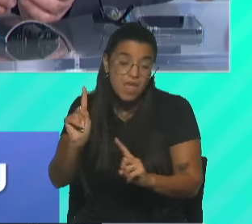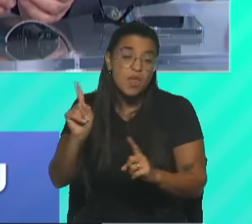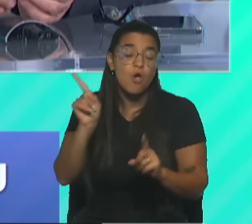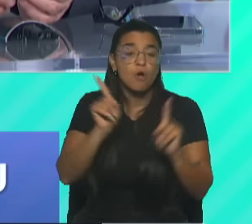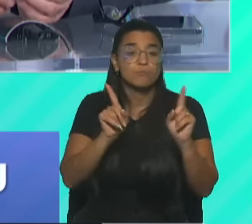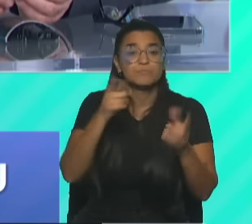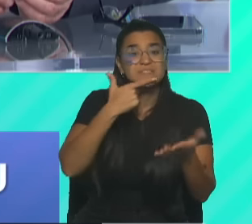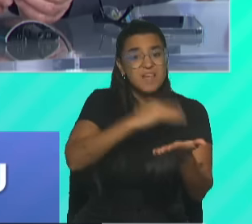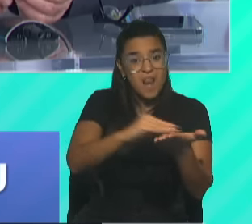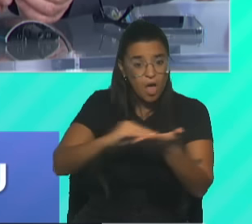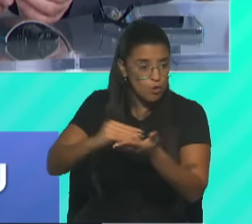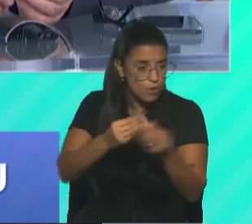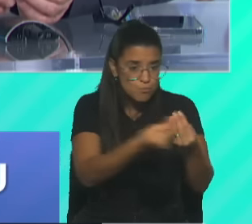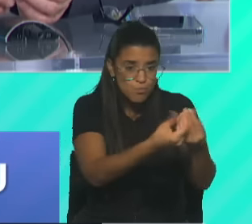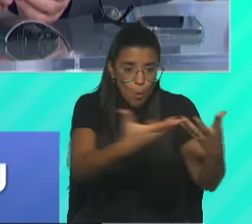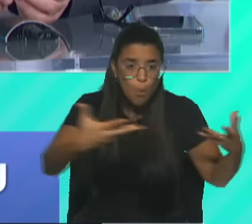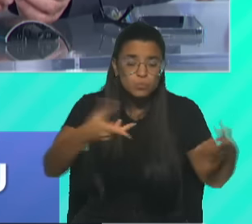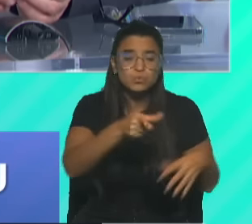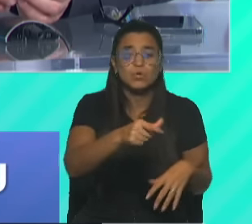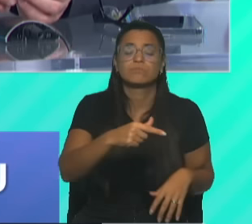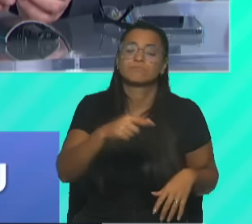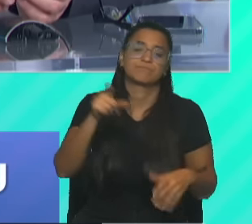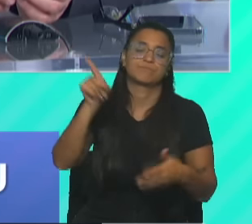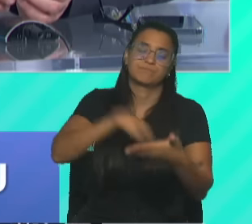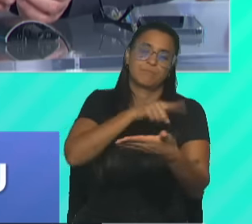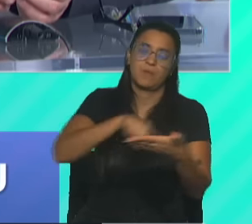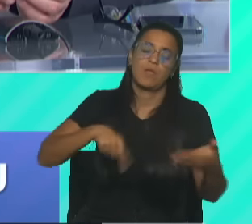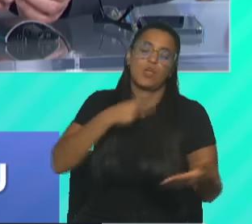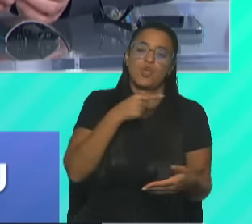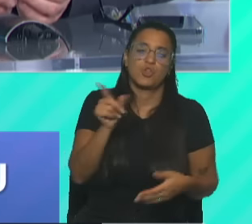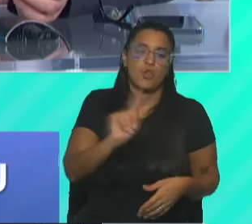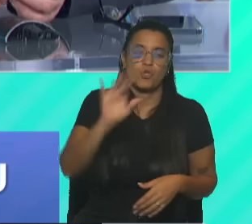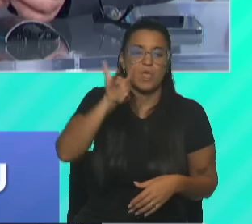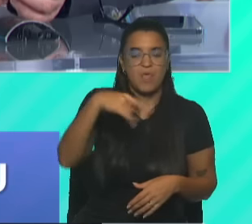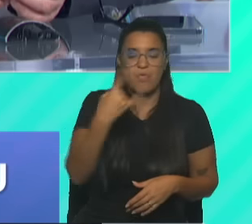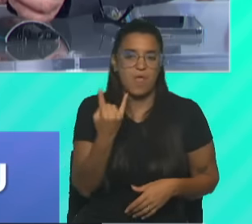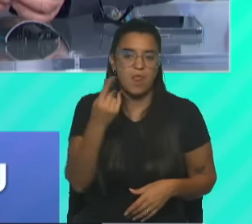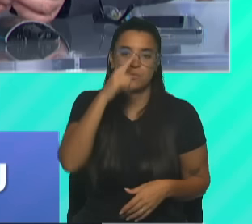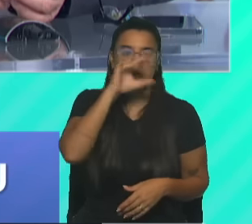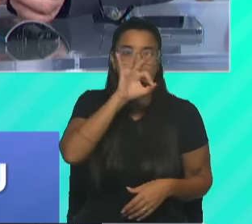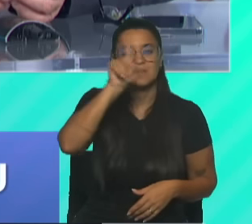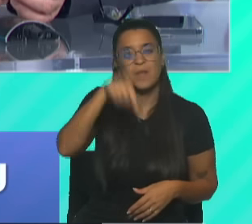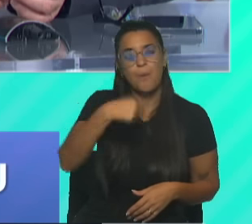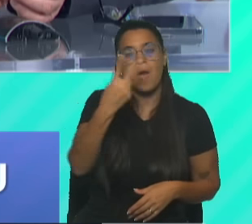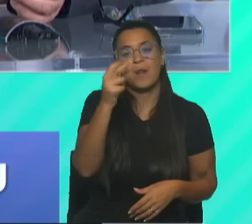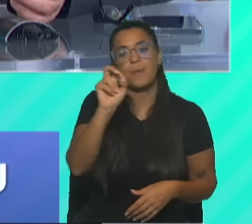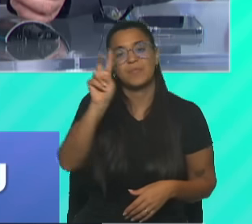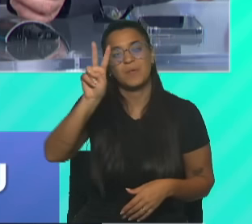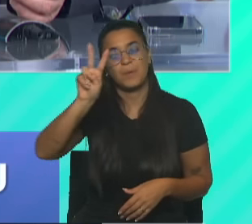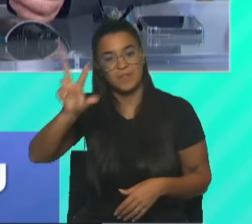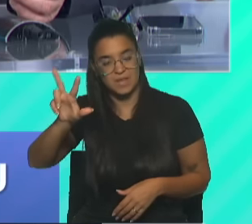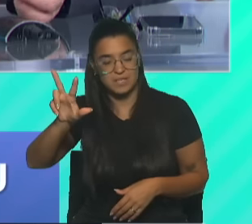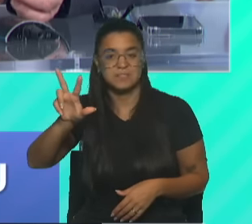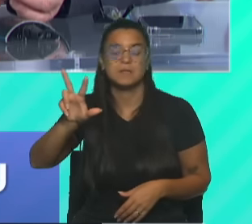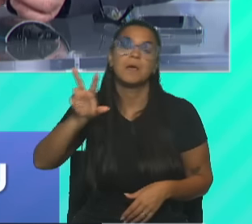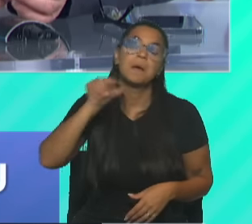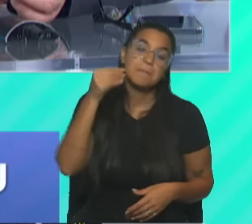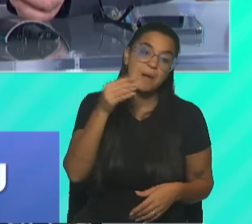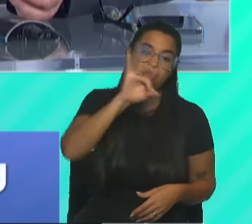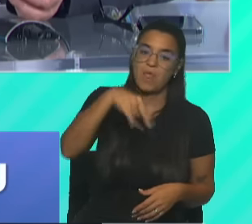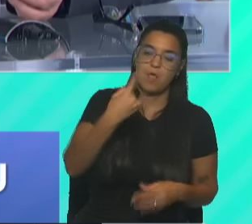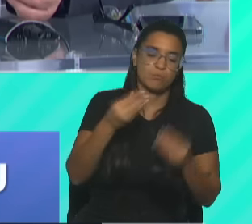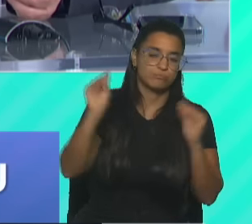legisladores que se inclina por rechazar el decreto de neces de urgencia 70/20 23 para que el Dn